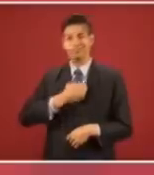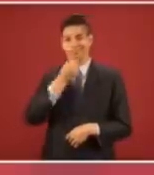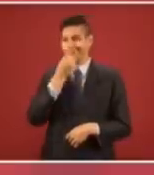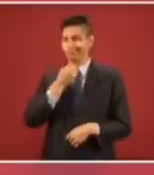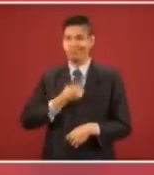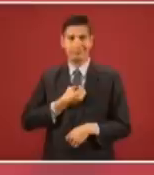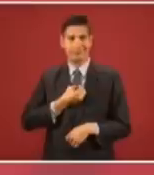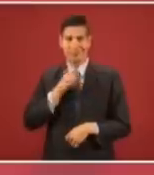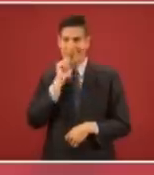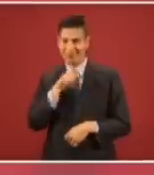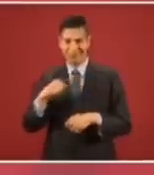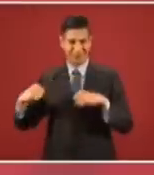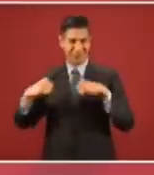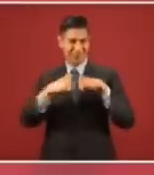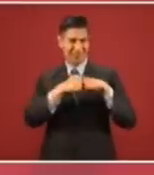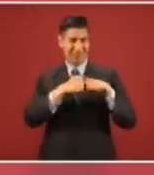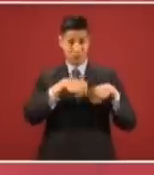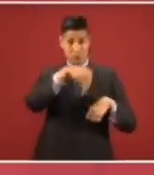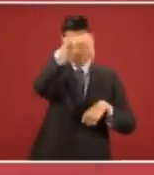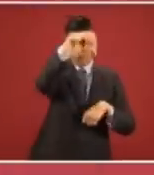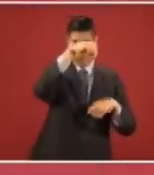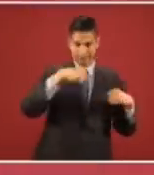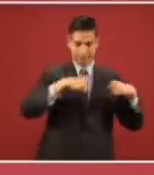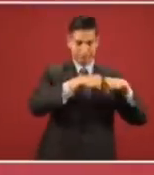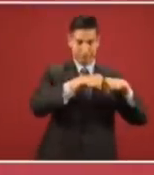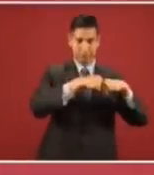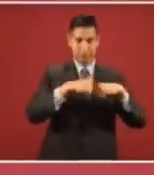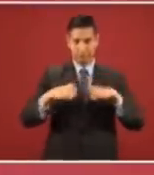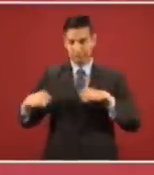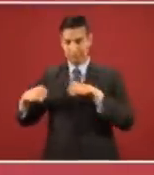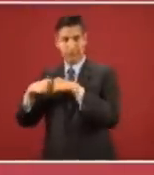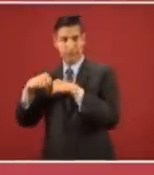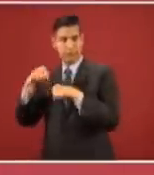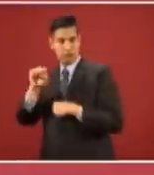frontera, tanto en la frontera norte como en la frontera sur,